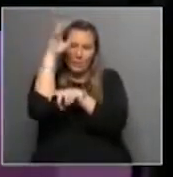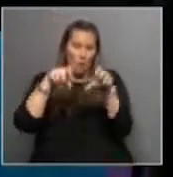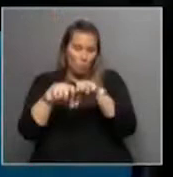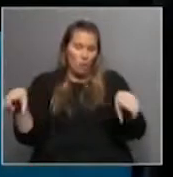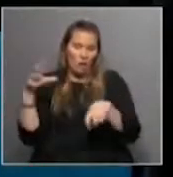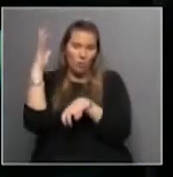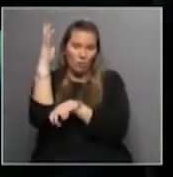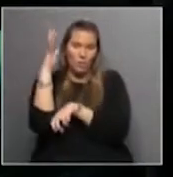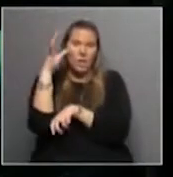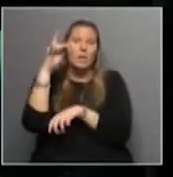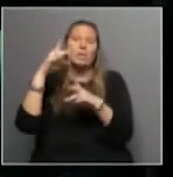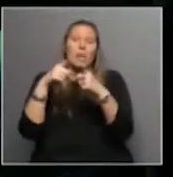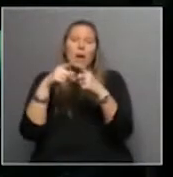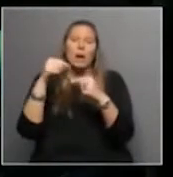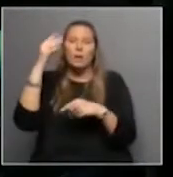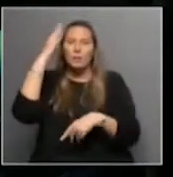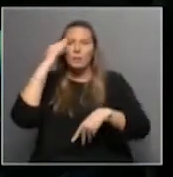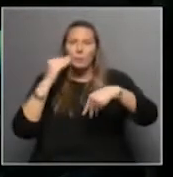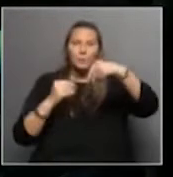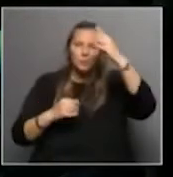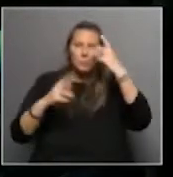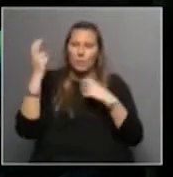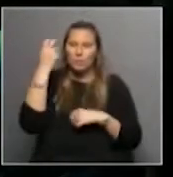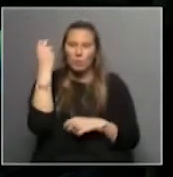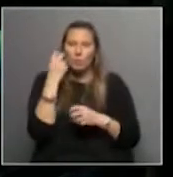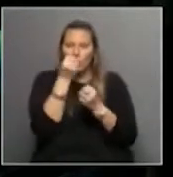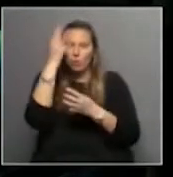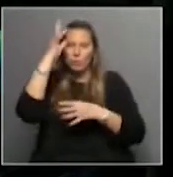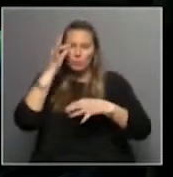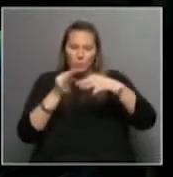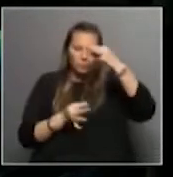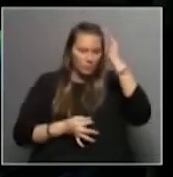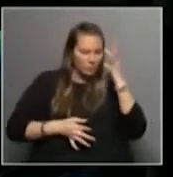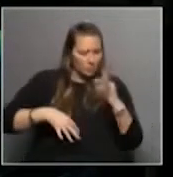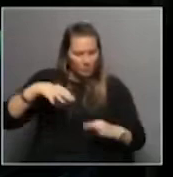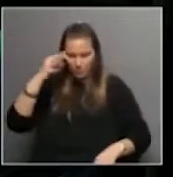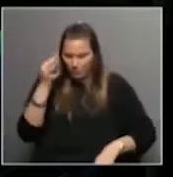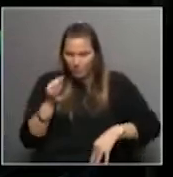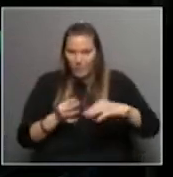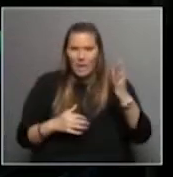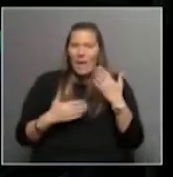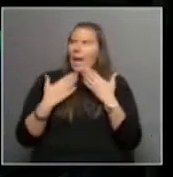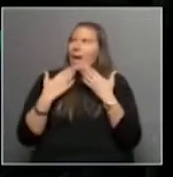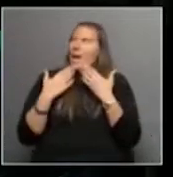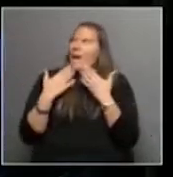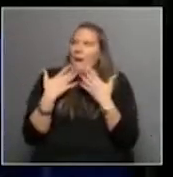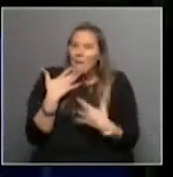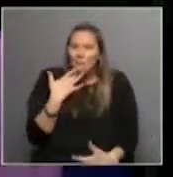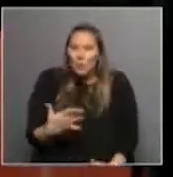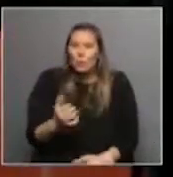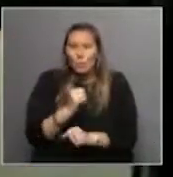y los pétalos me caían con el viento encima no te podés imaginar la belleza Es decir podemos ser felices